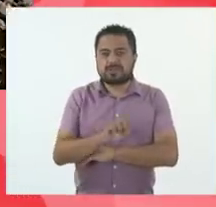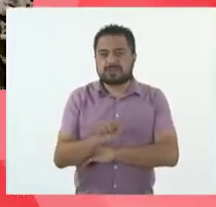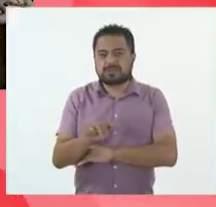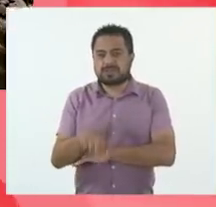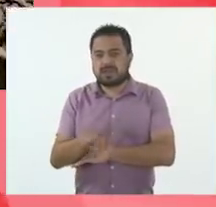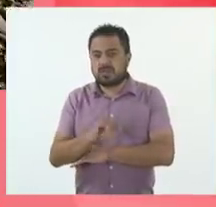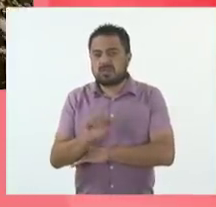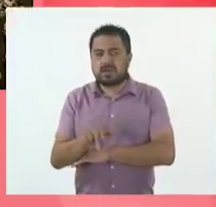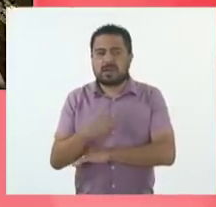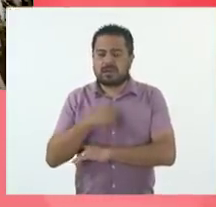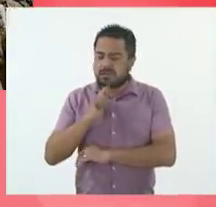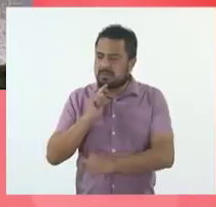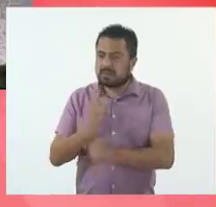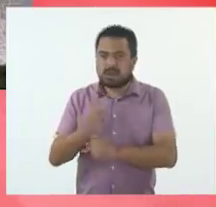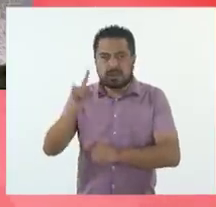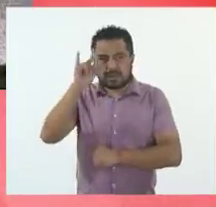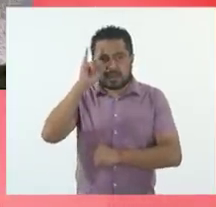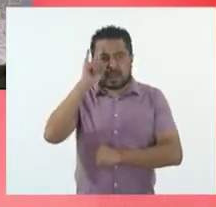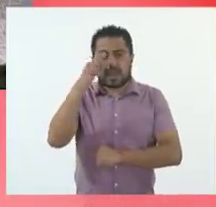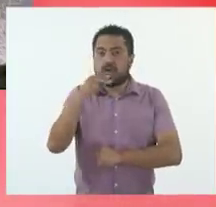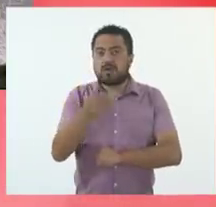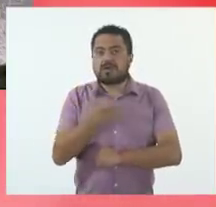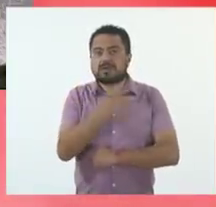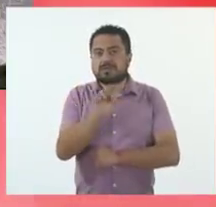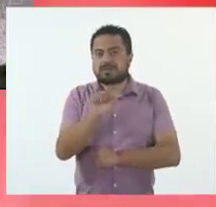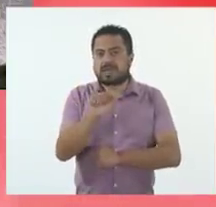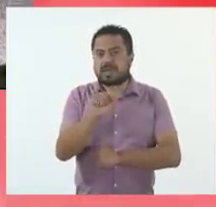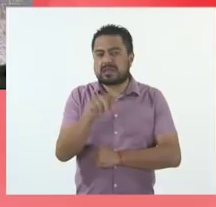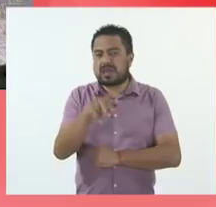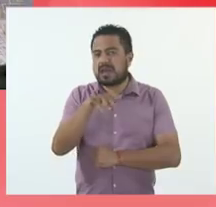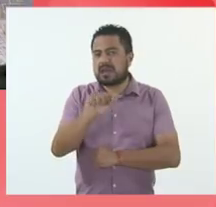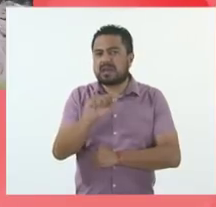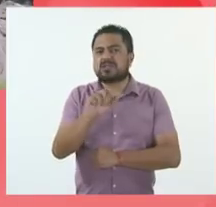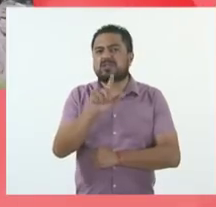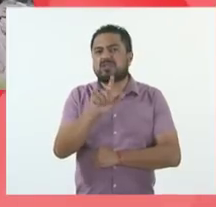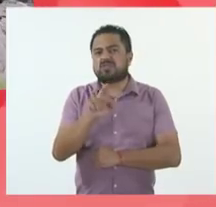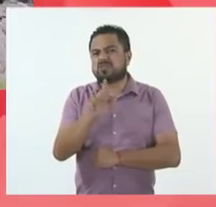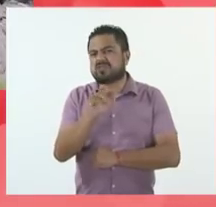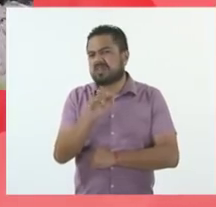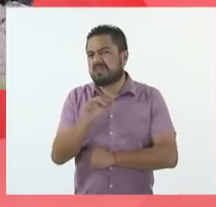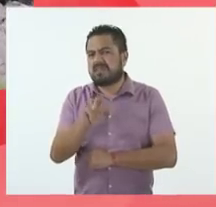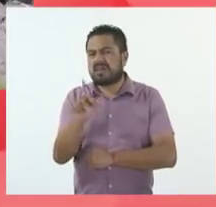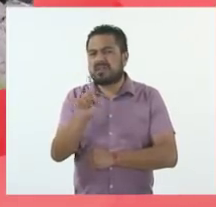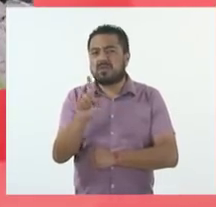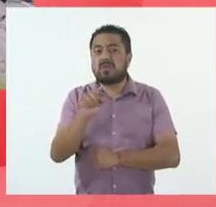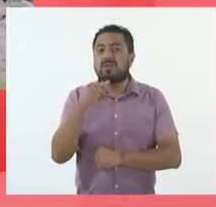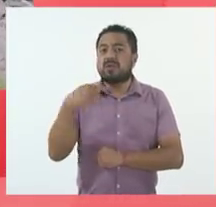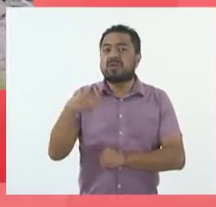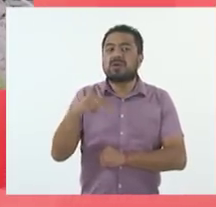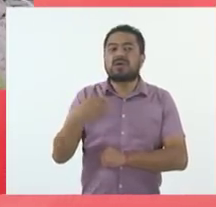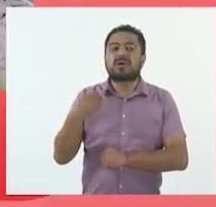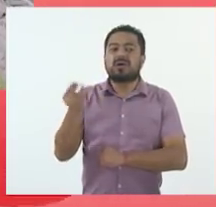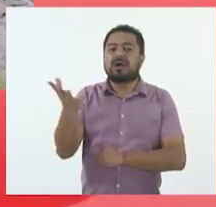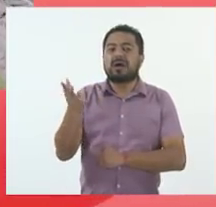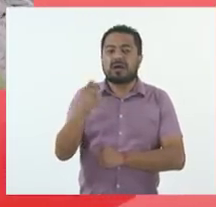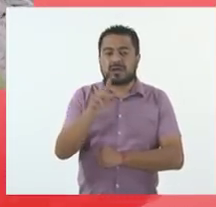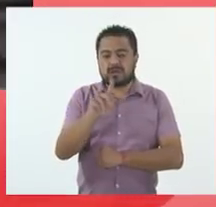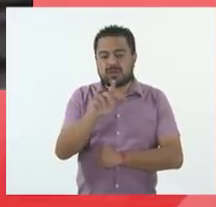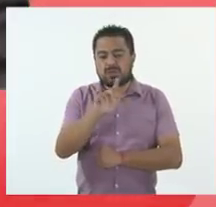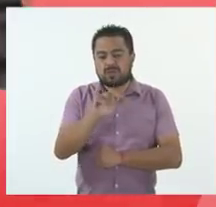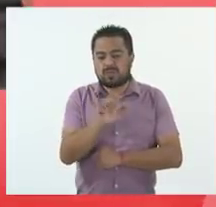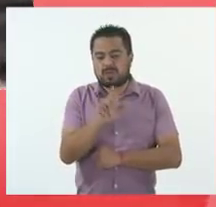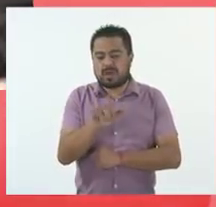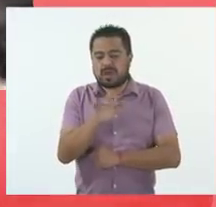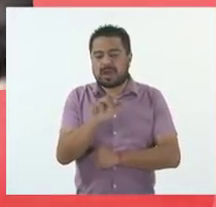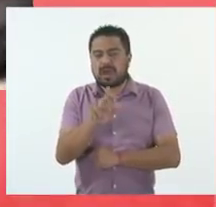Ahí me enteré de que el diablo no llevaba por nombre Satanás, Belcebú o Lucifer, sino Juan Carlos. Y era un gran conocedor